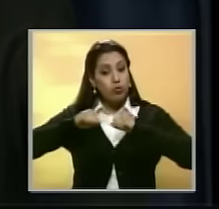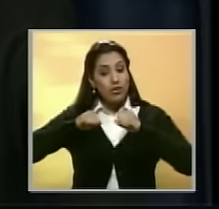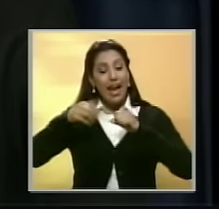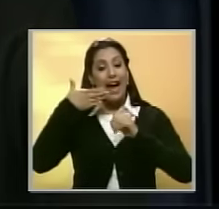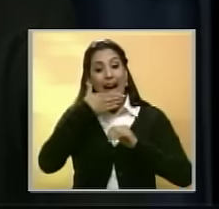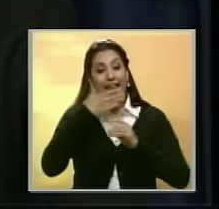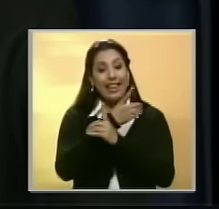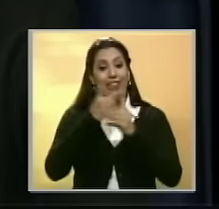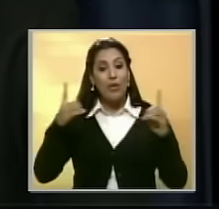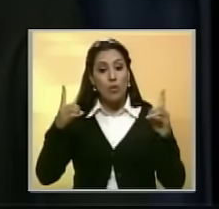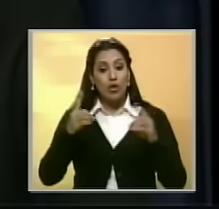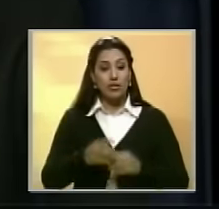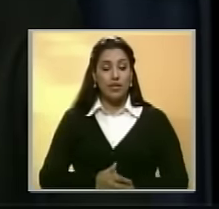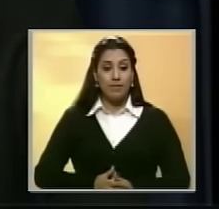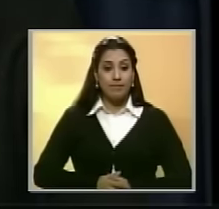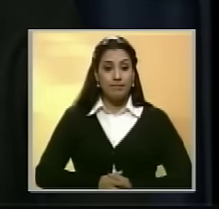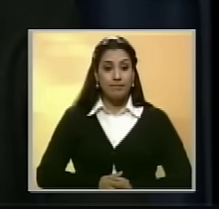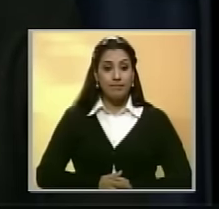la Carta Democrática.